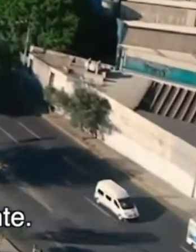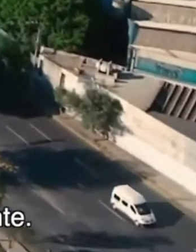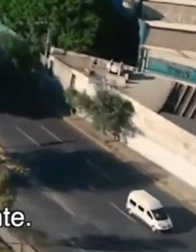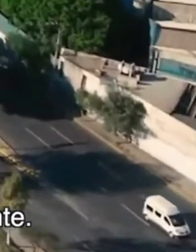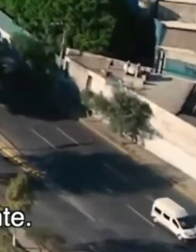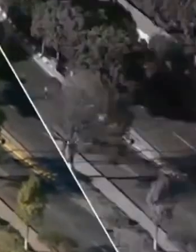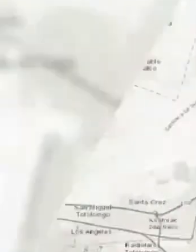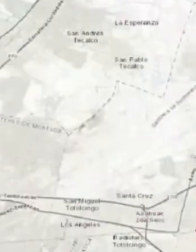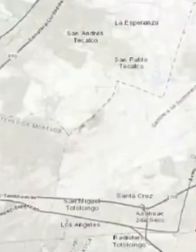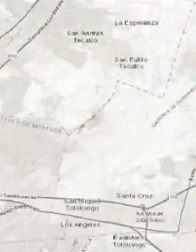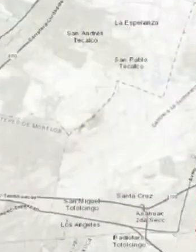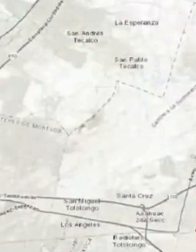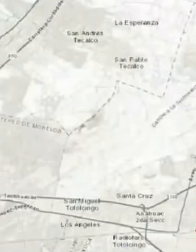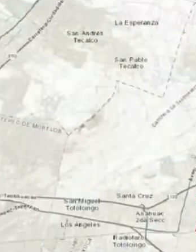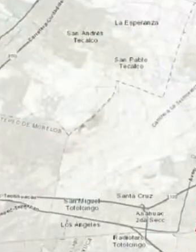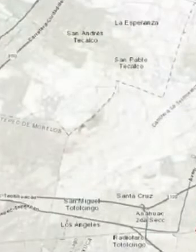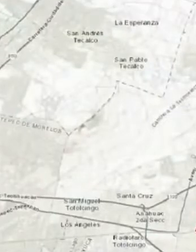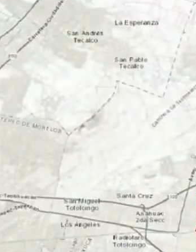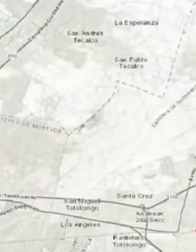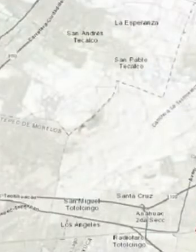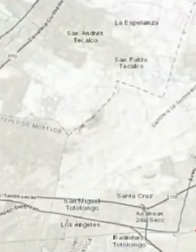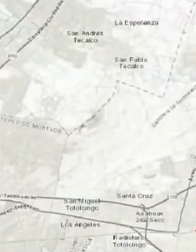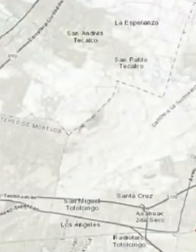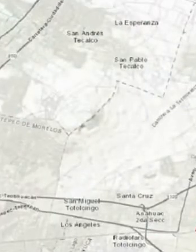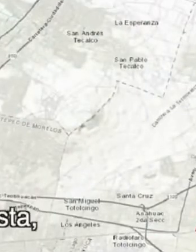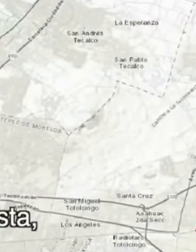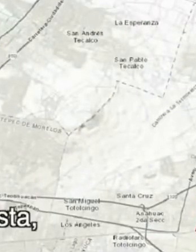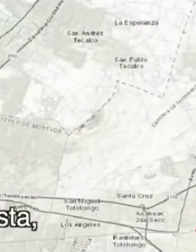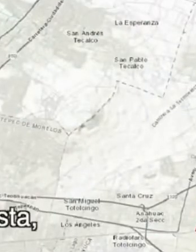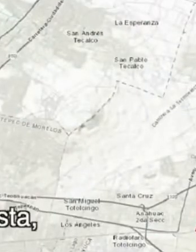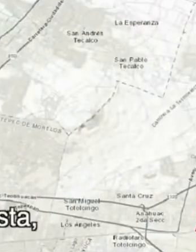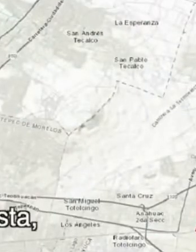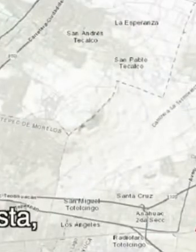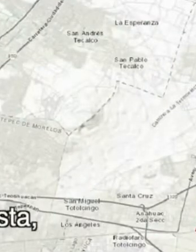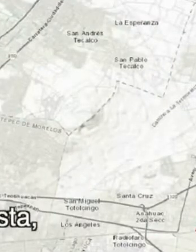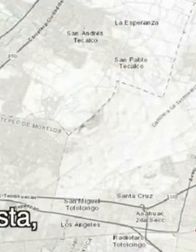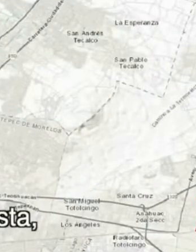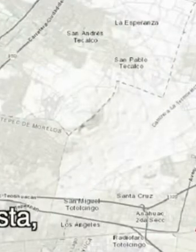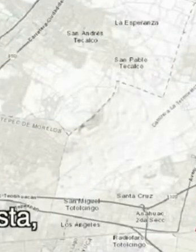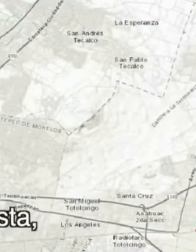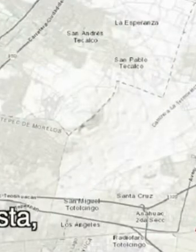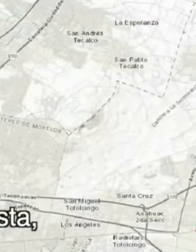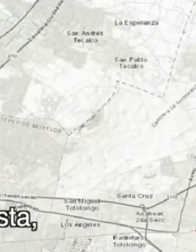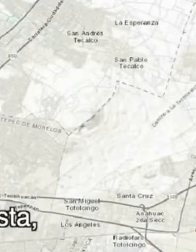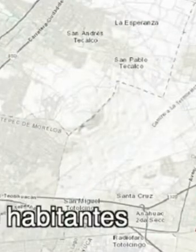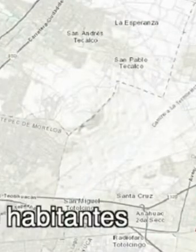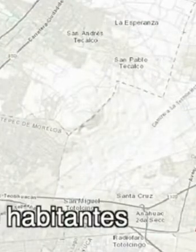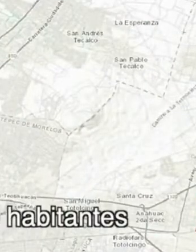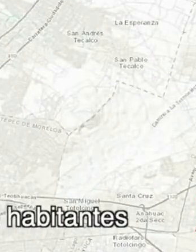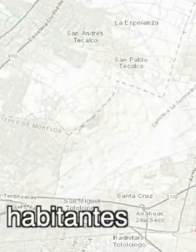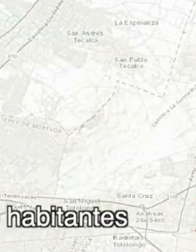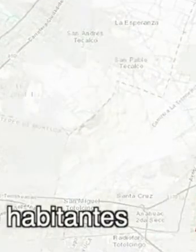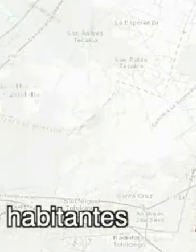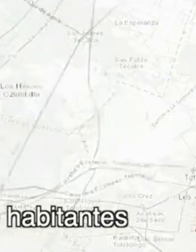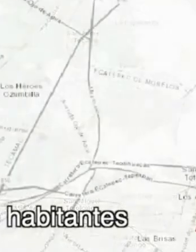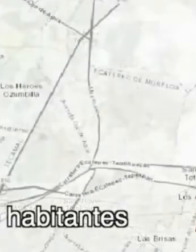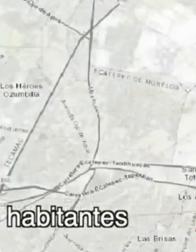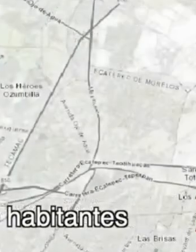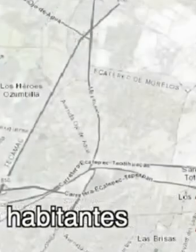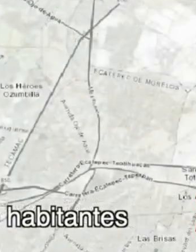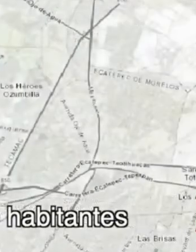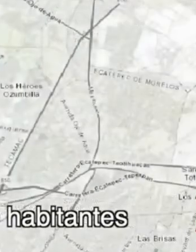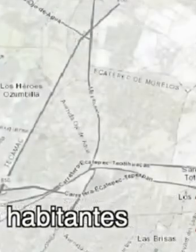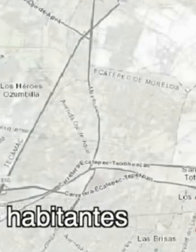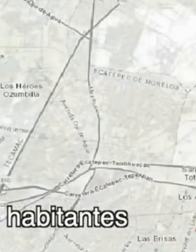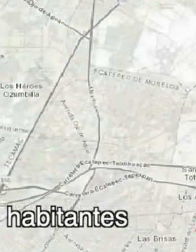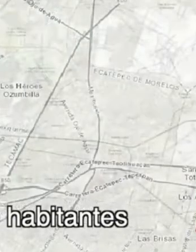medio ambiente. Además de conectar a la Ciudad de México con la terminal aérea desde la estación Buenavista, brindará seguridad y comodidad